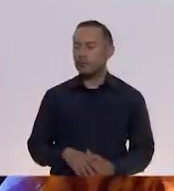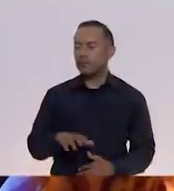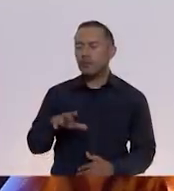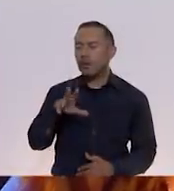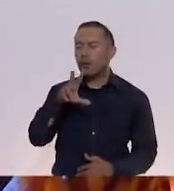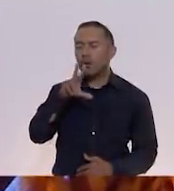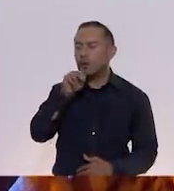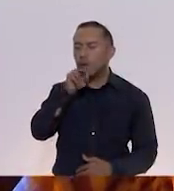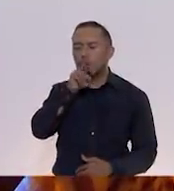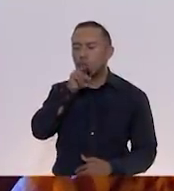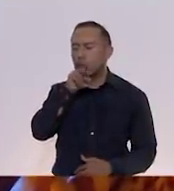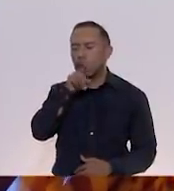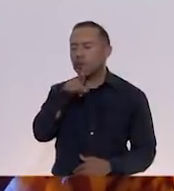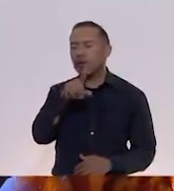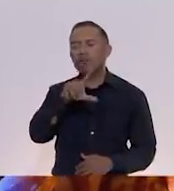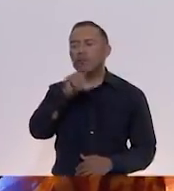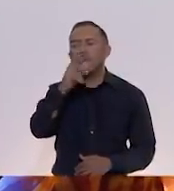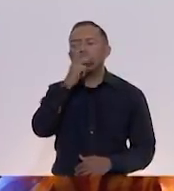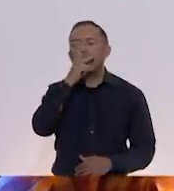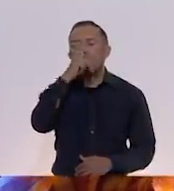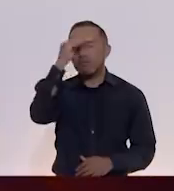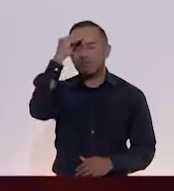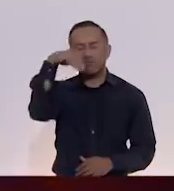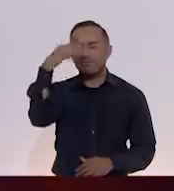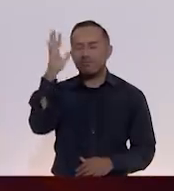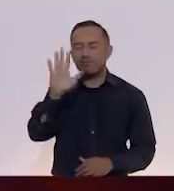Ya pronto se le va a pasar a mi papá.